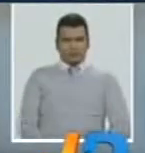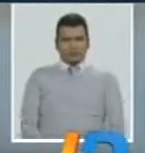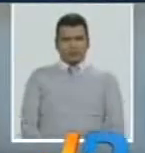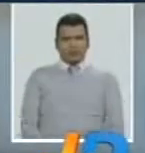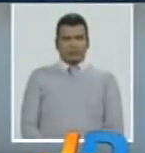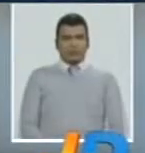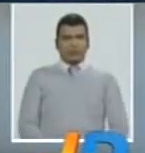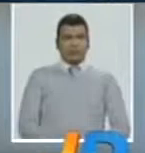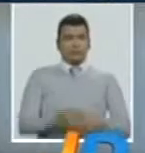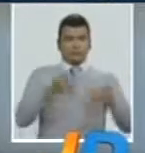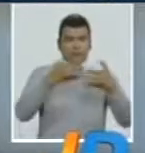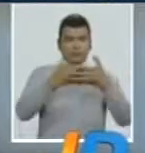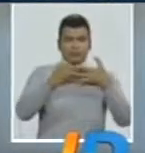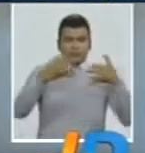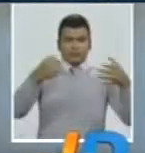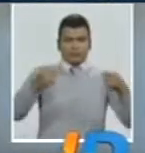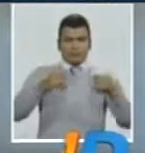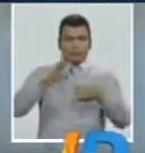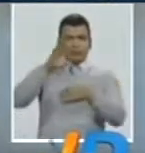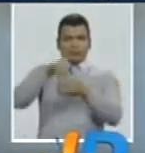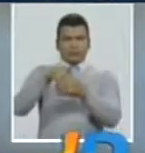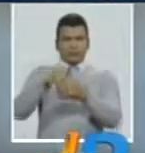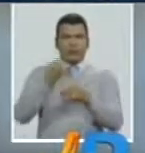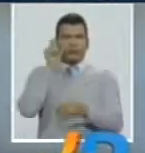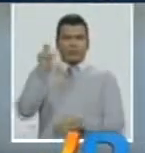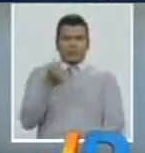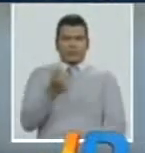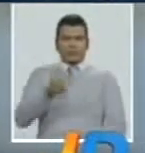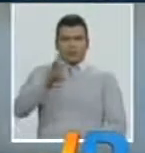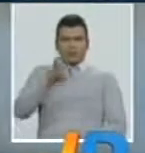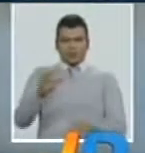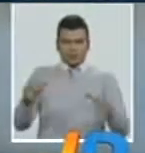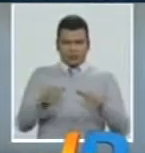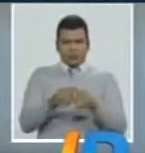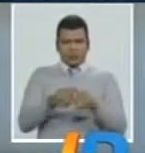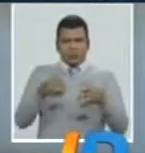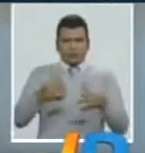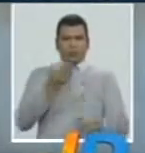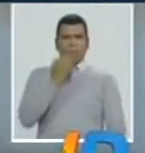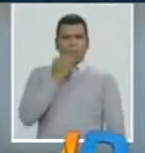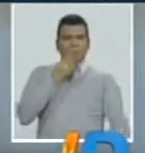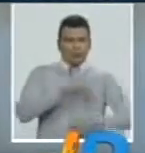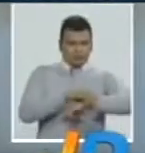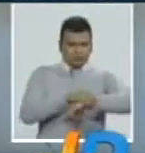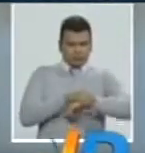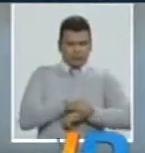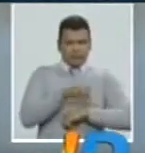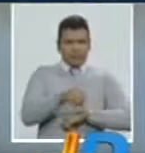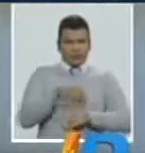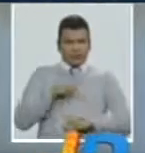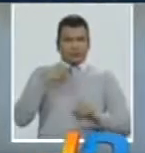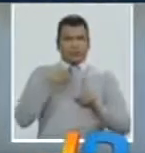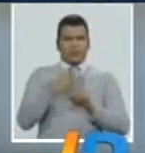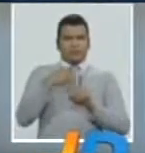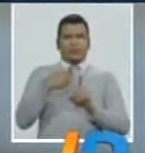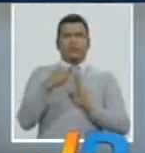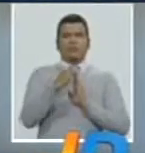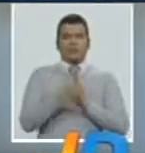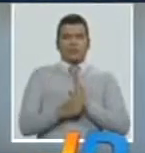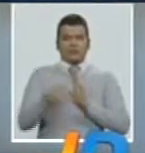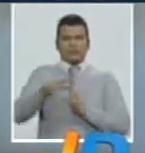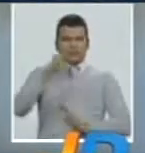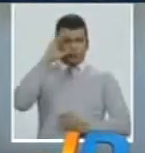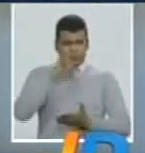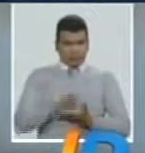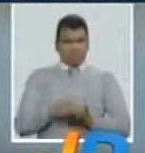A la cárcel fueron enviados los 18 integrantes de la banda Los Indios, capturados en Palmira en desarrollo del plan choque de la policía. Los detenidos